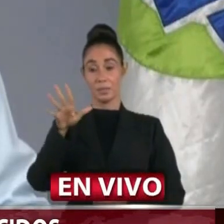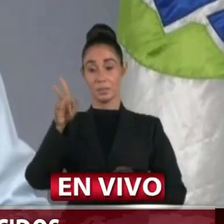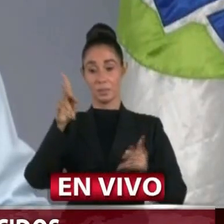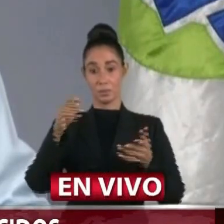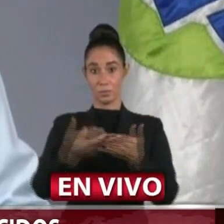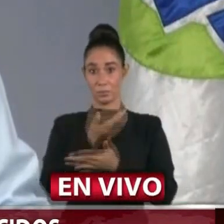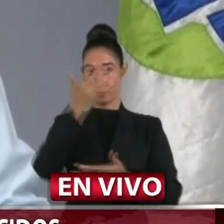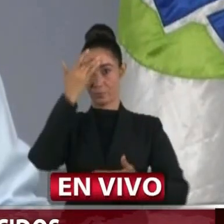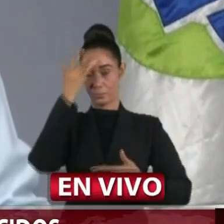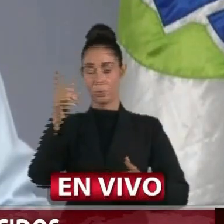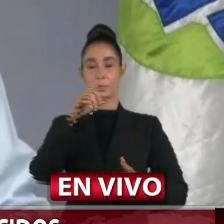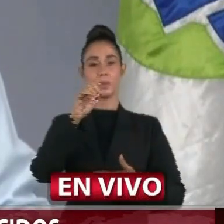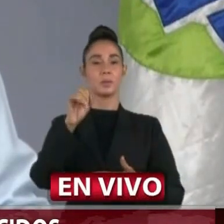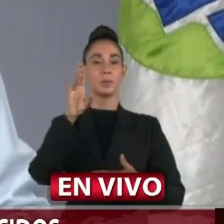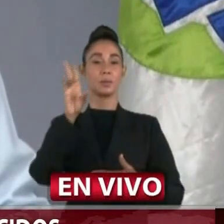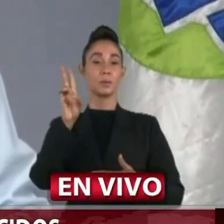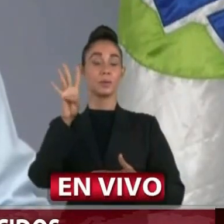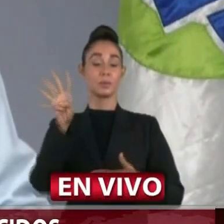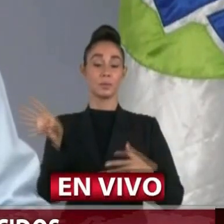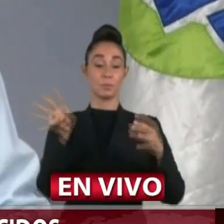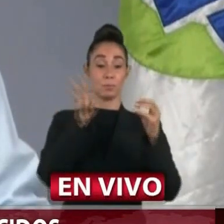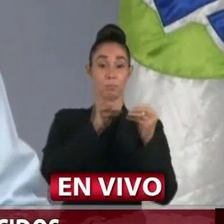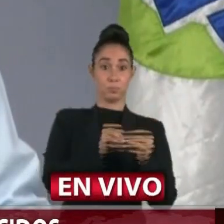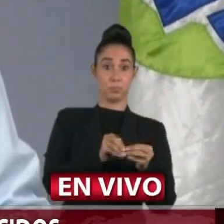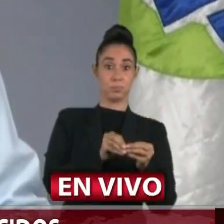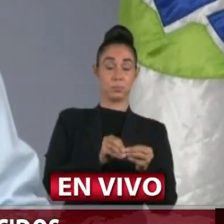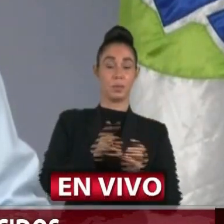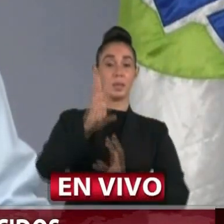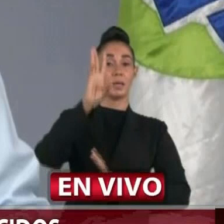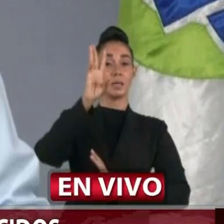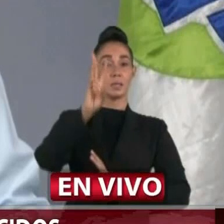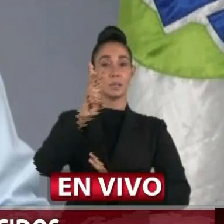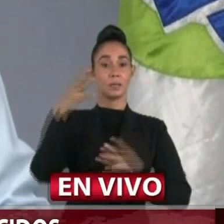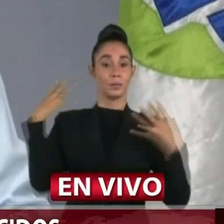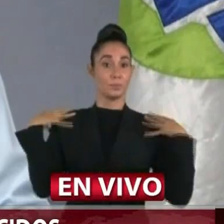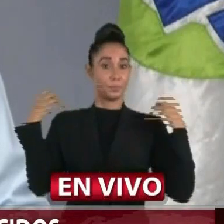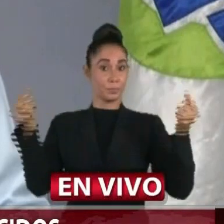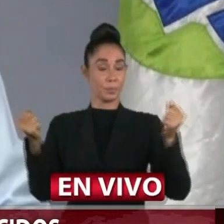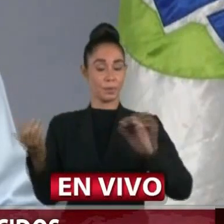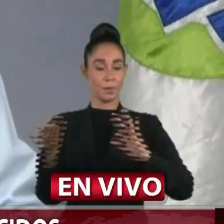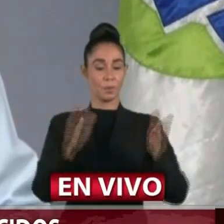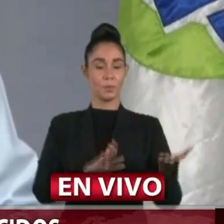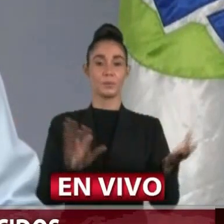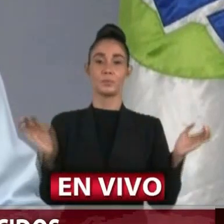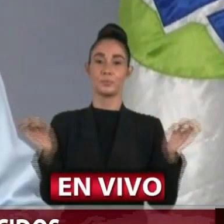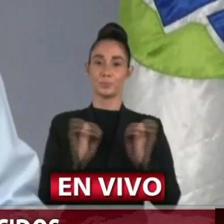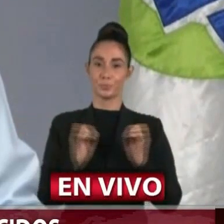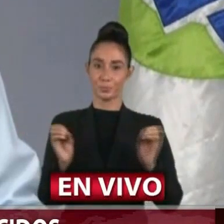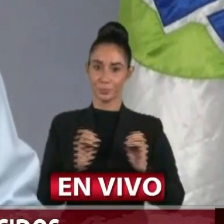164 acumulados, 6 recuperados, ningún fallecimiento.